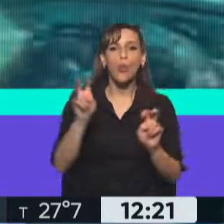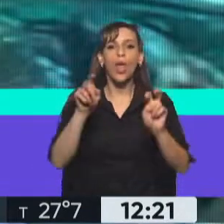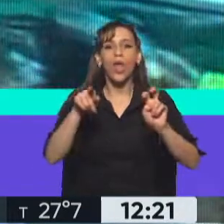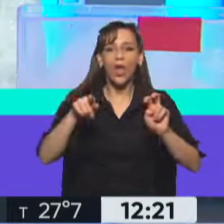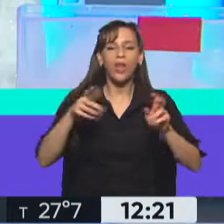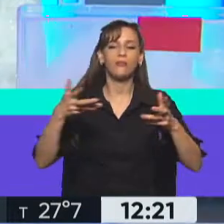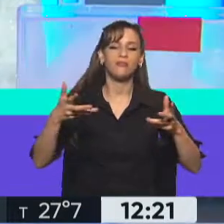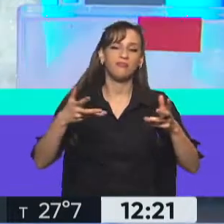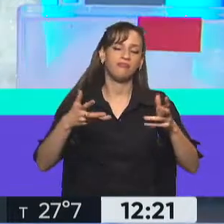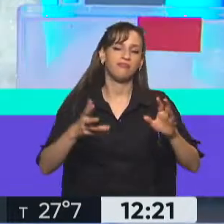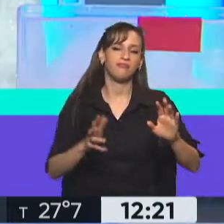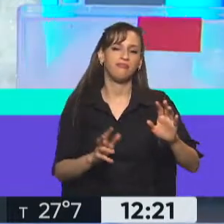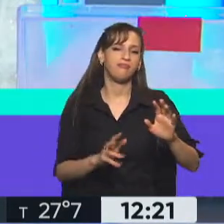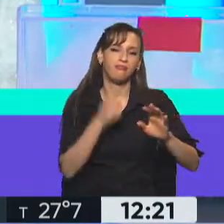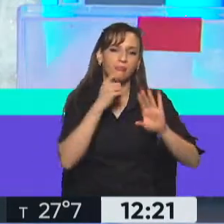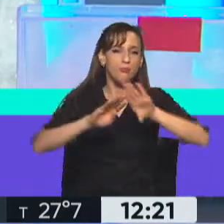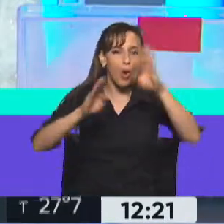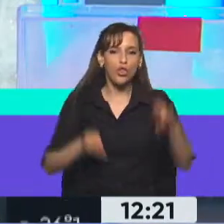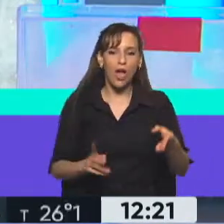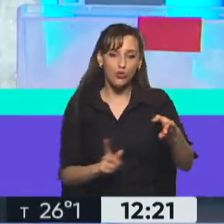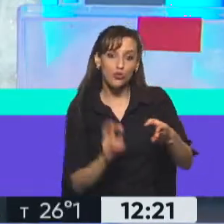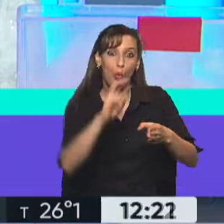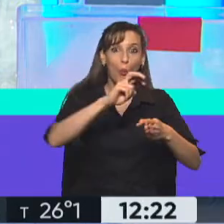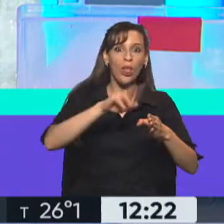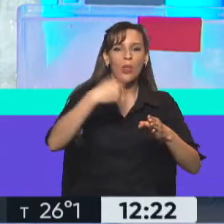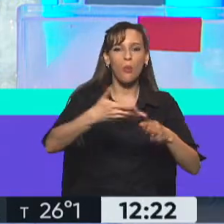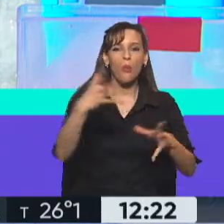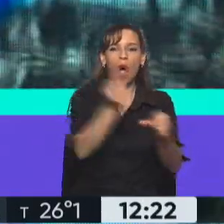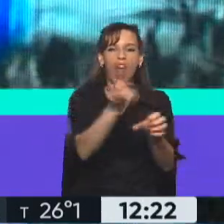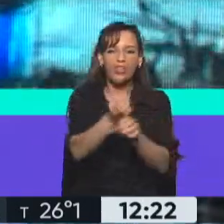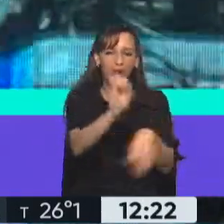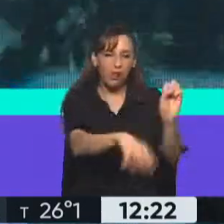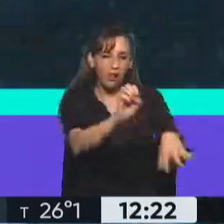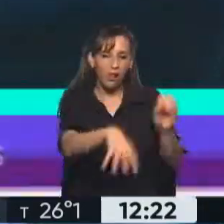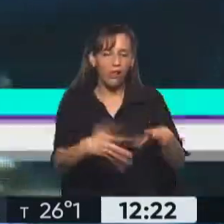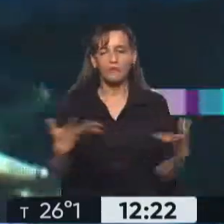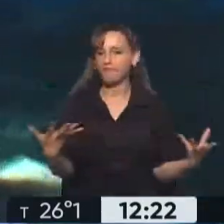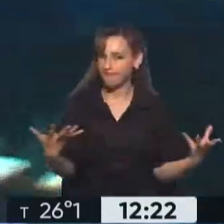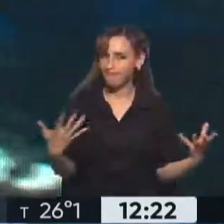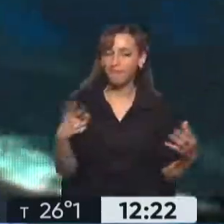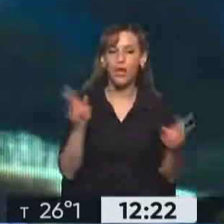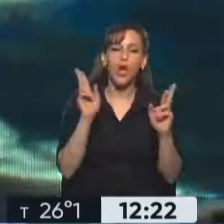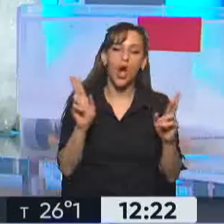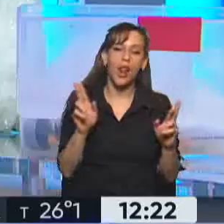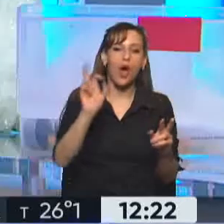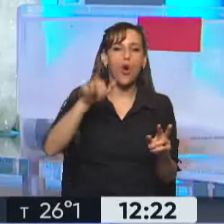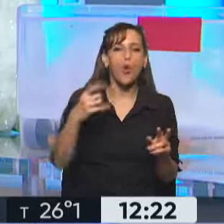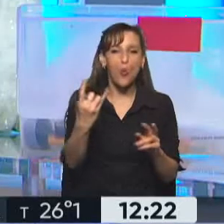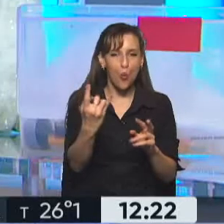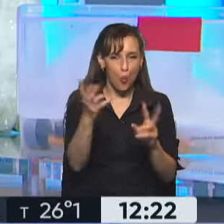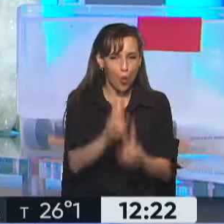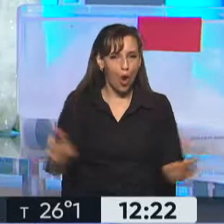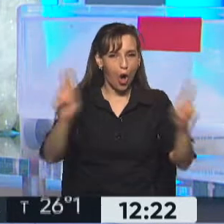dejan desechos bolsas de plástico que luego nadie puede recoger ojalá prosperen esta iniciativa de naciones y esperemos que